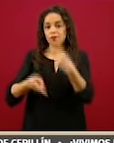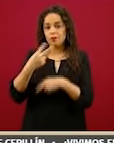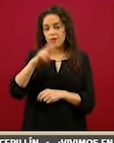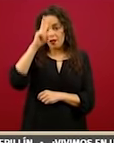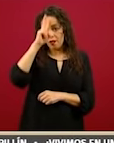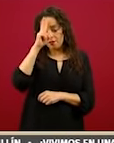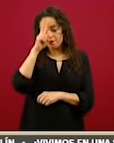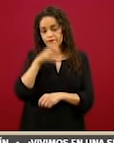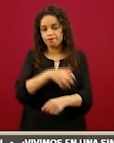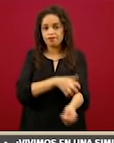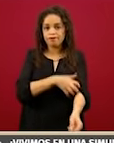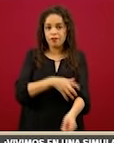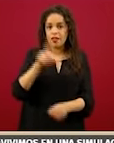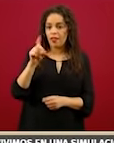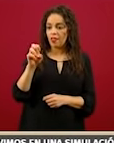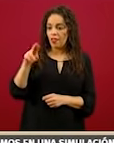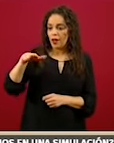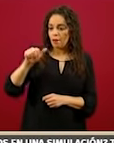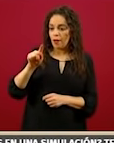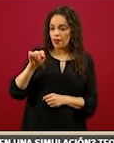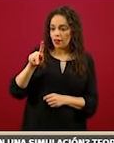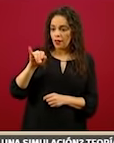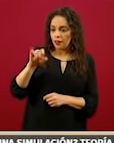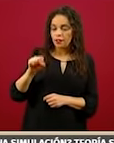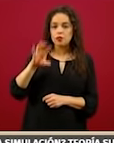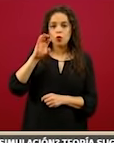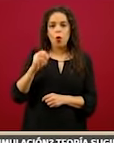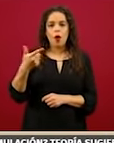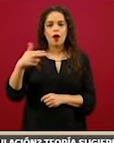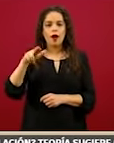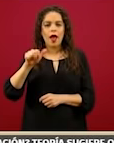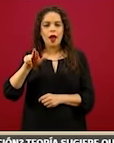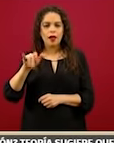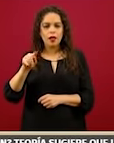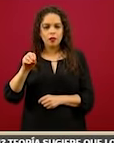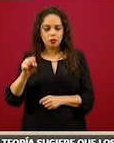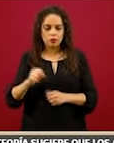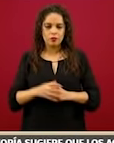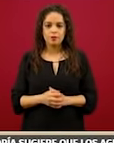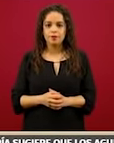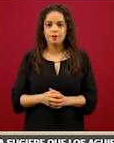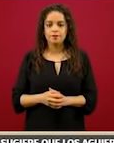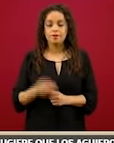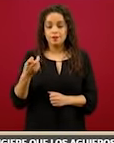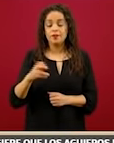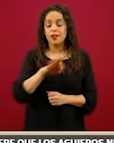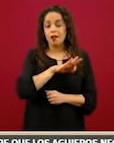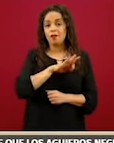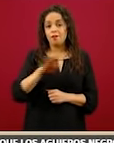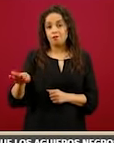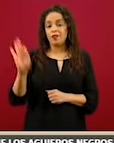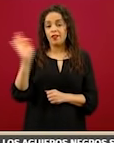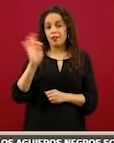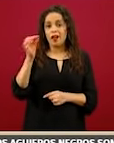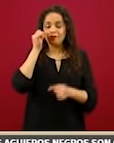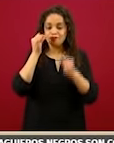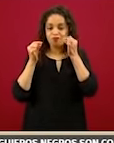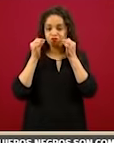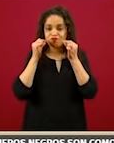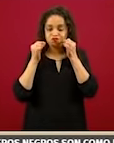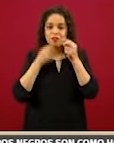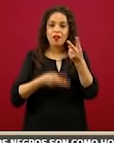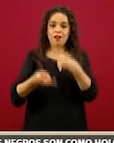importante. Aquellas personas que utilizan estos cubrebocas evidentemente pueden incrementar el riesgo de tener estas